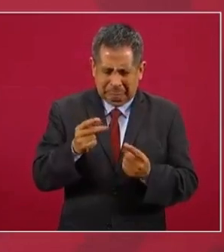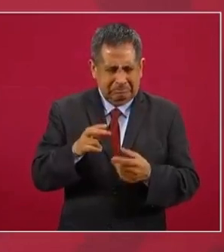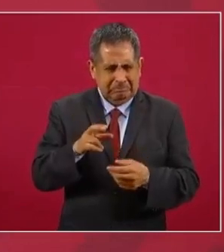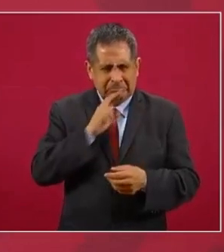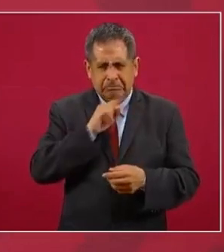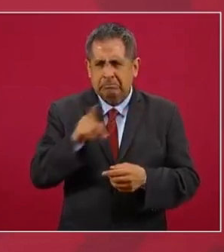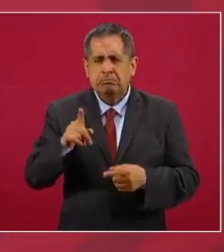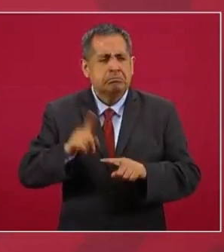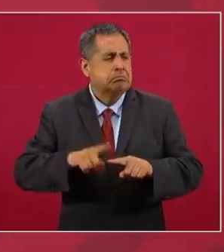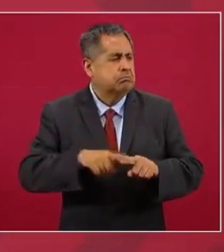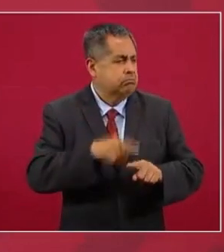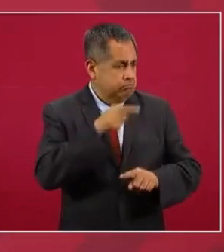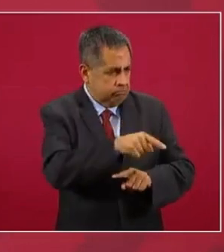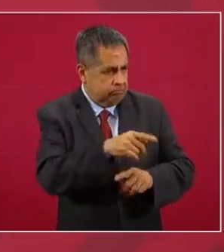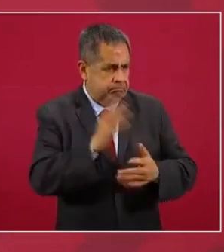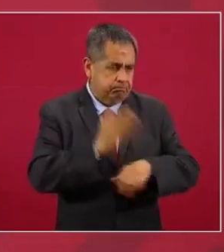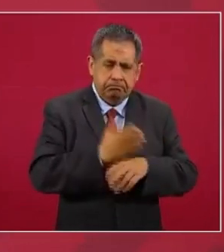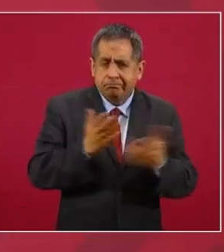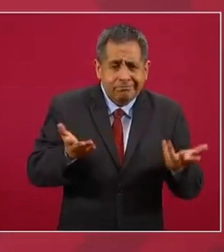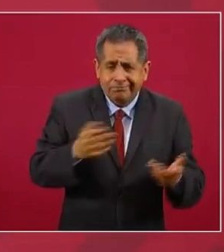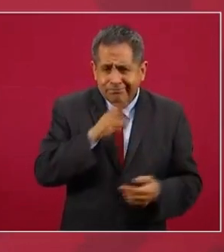tanto. Y eso